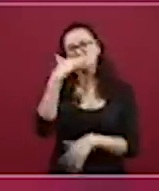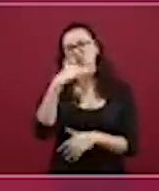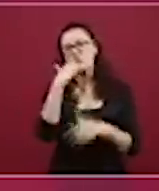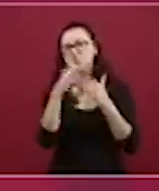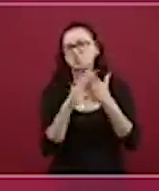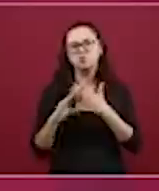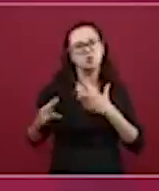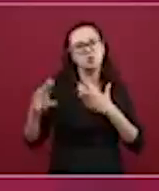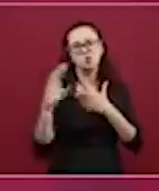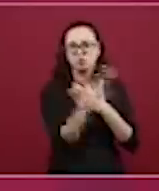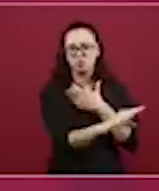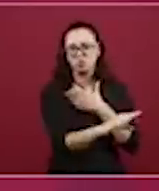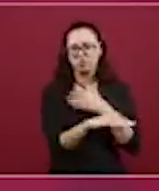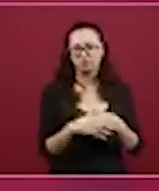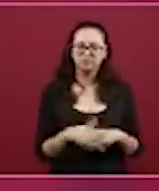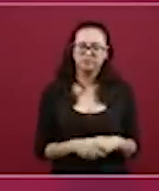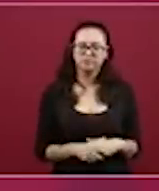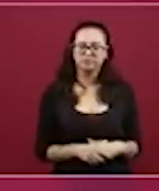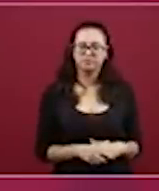porque